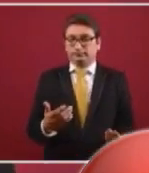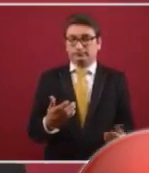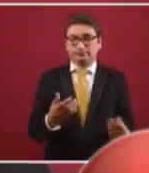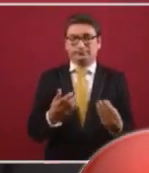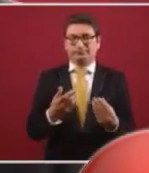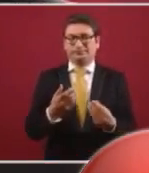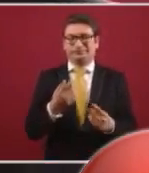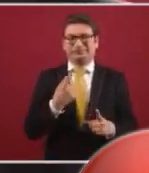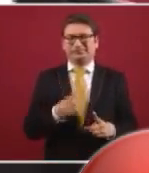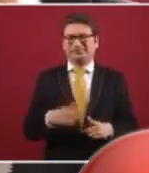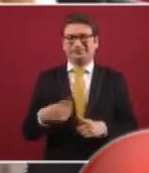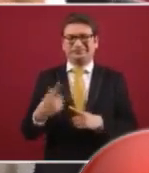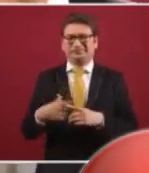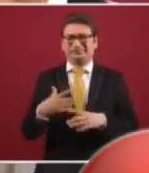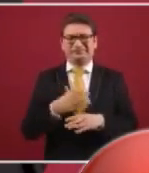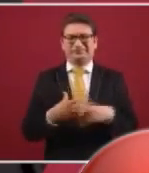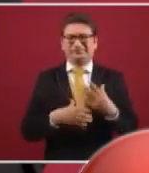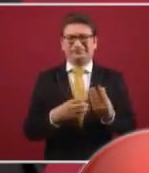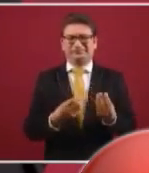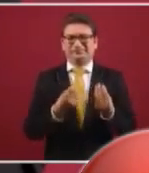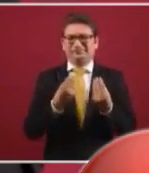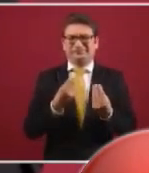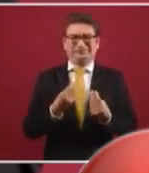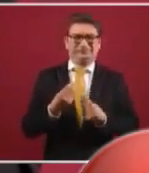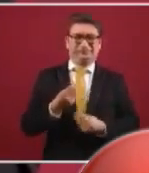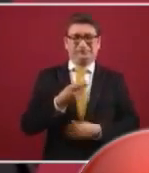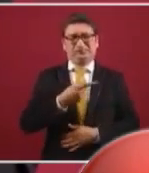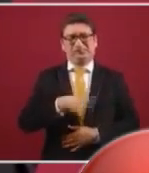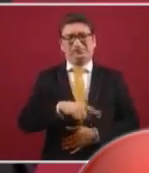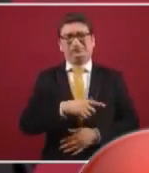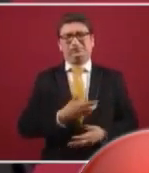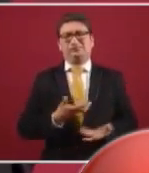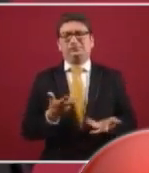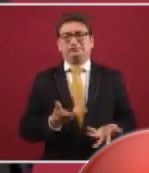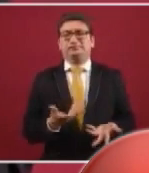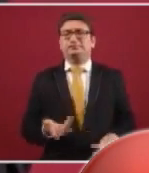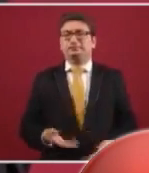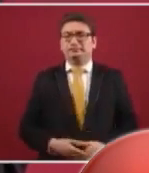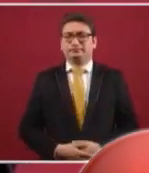muchas cosas las hicieron